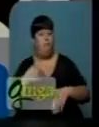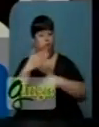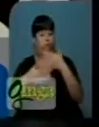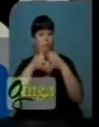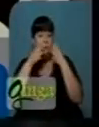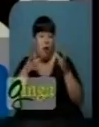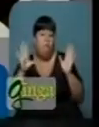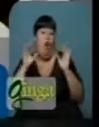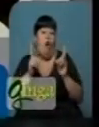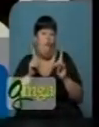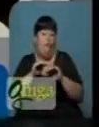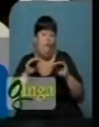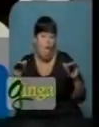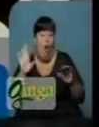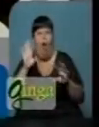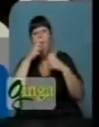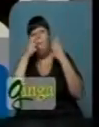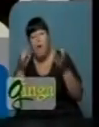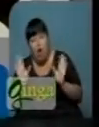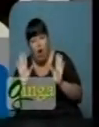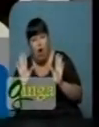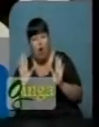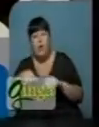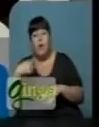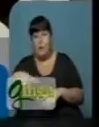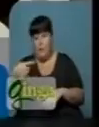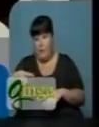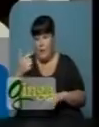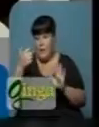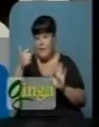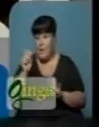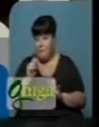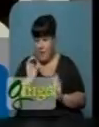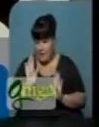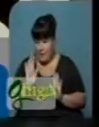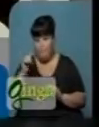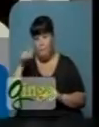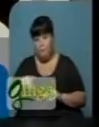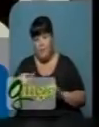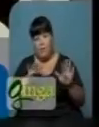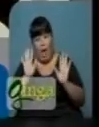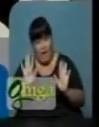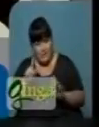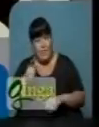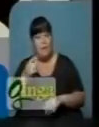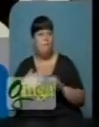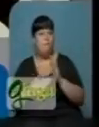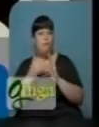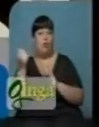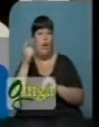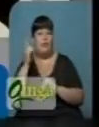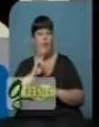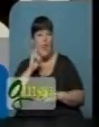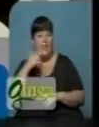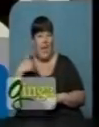o por lo menos mantenerse estable o mejorar en los próximos 6 meses en este escenario el principal mercado del sector